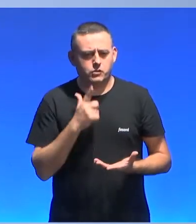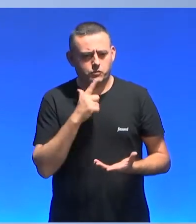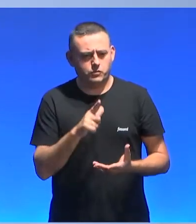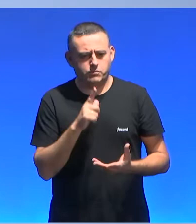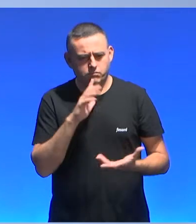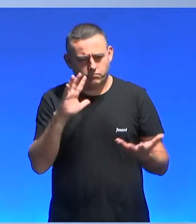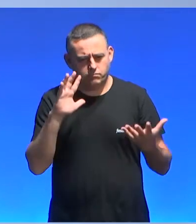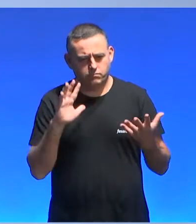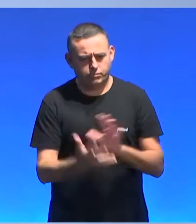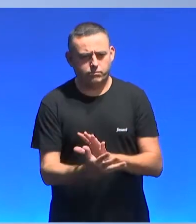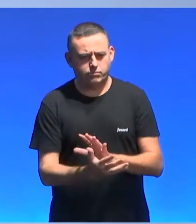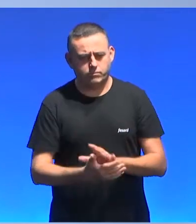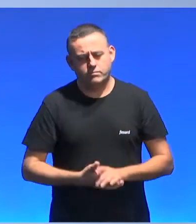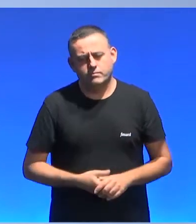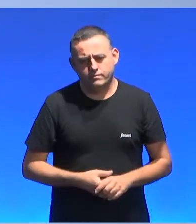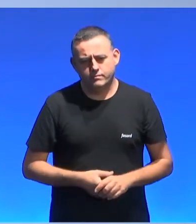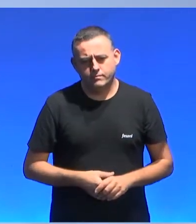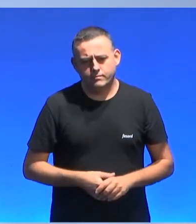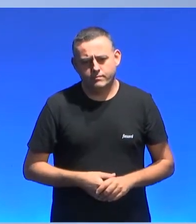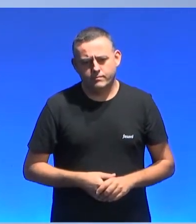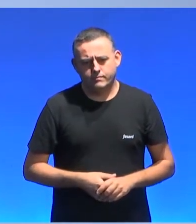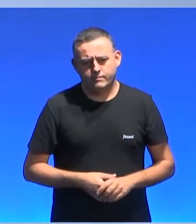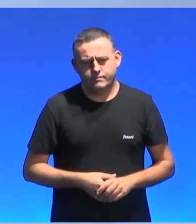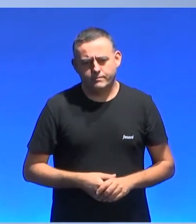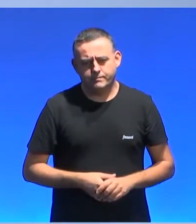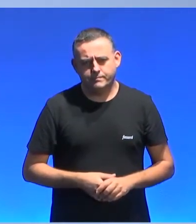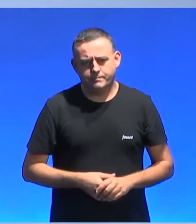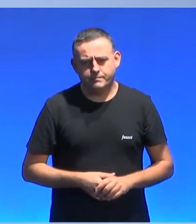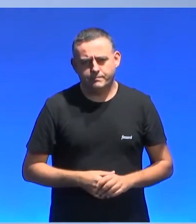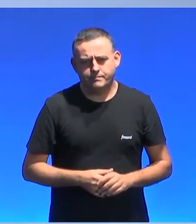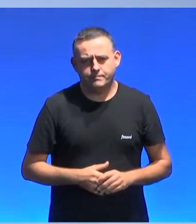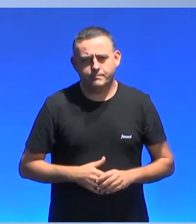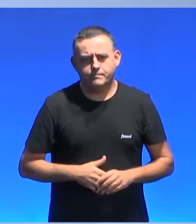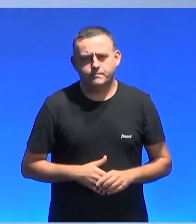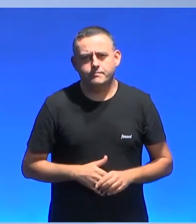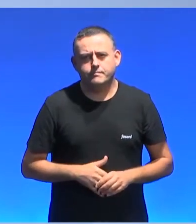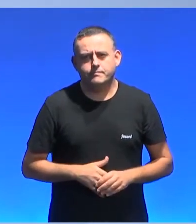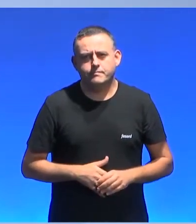traumática y una experiencia de